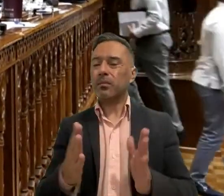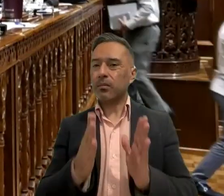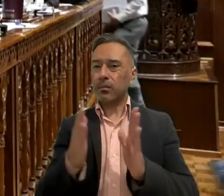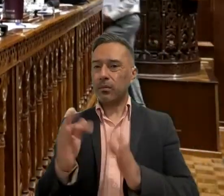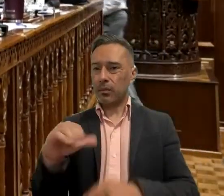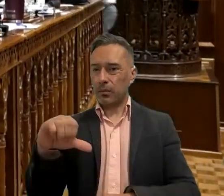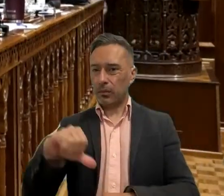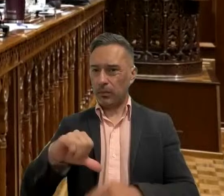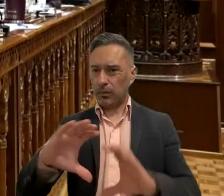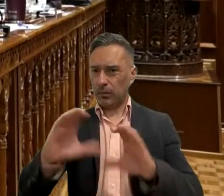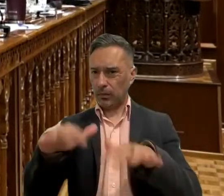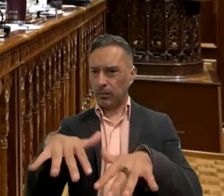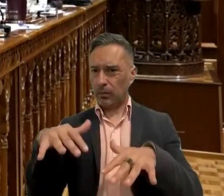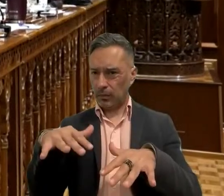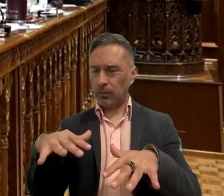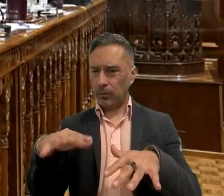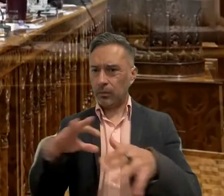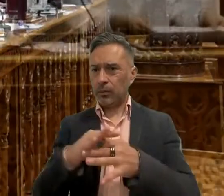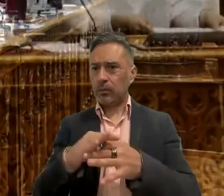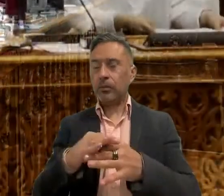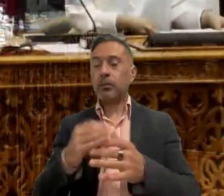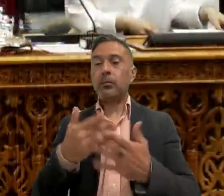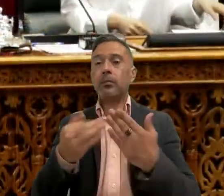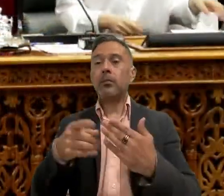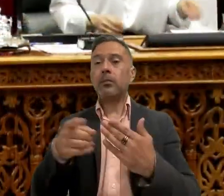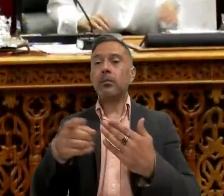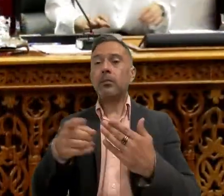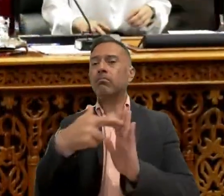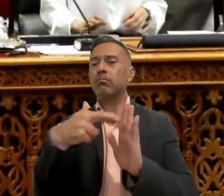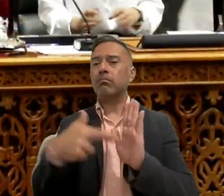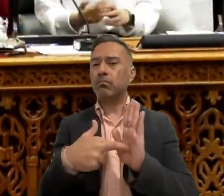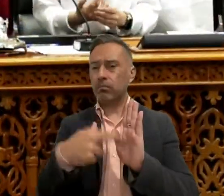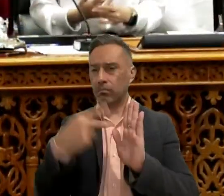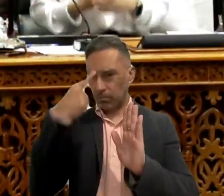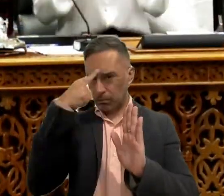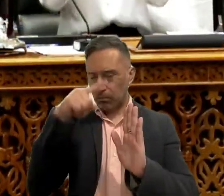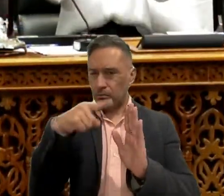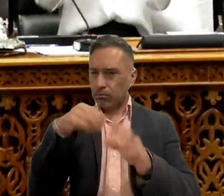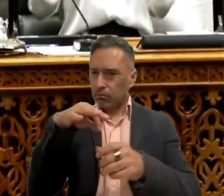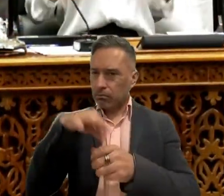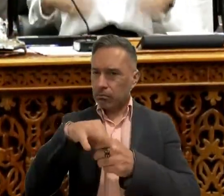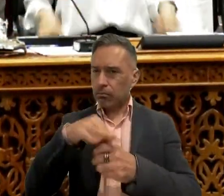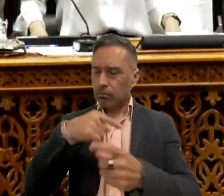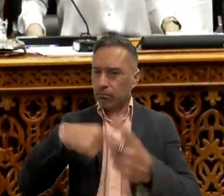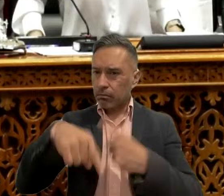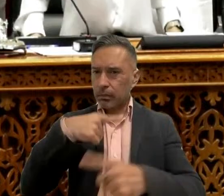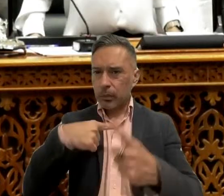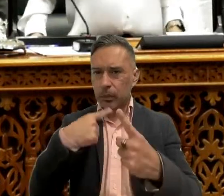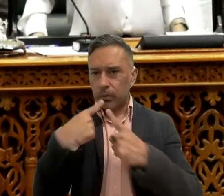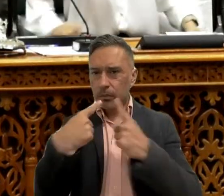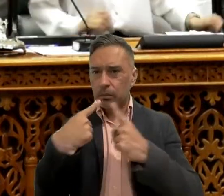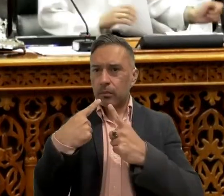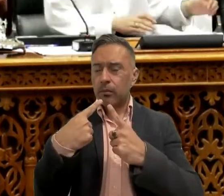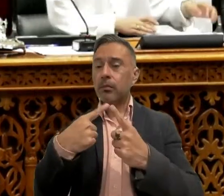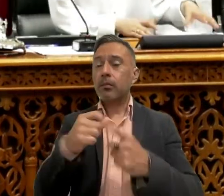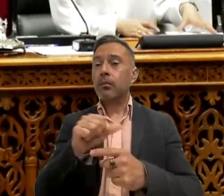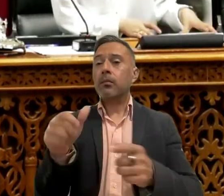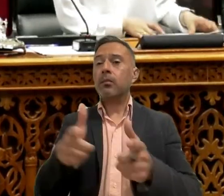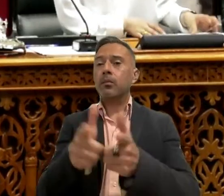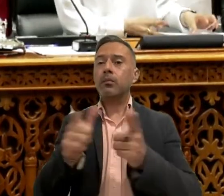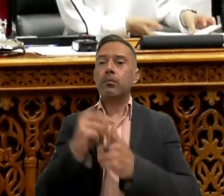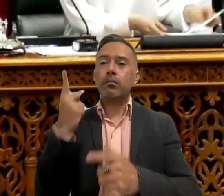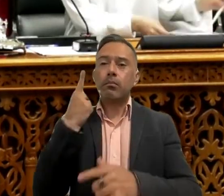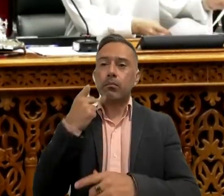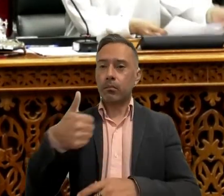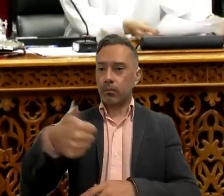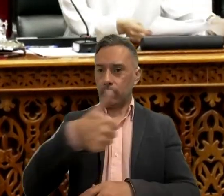este Congreso, sin afectar el principio de deliberación democrática y el derecho de participación de los grupos